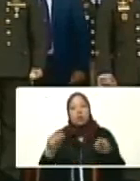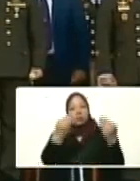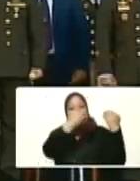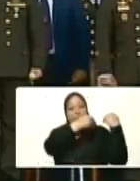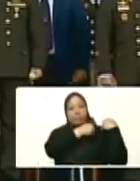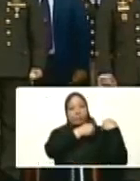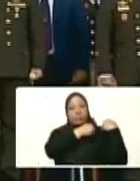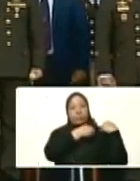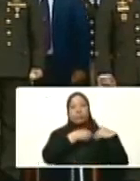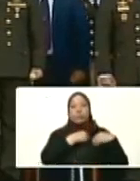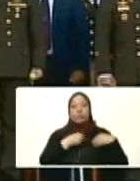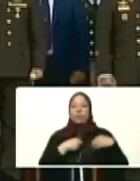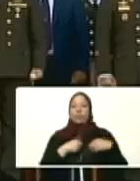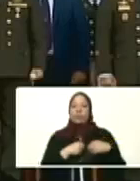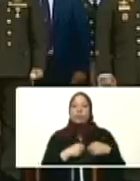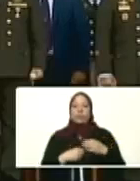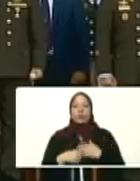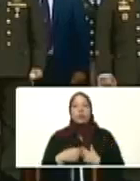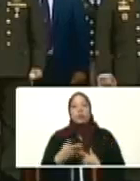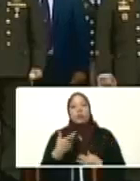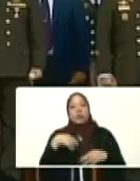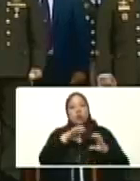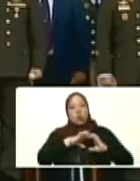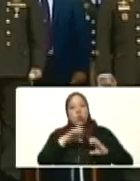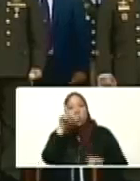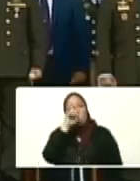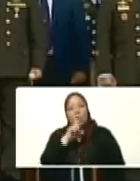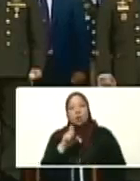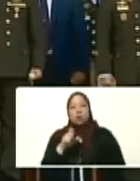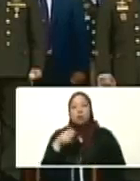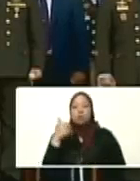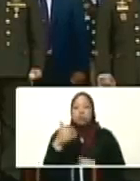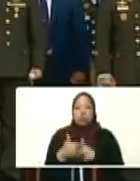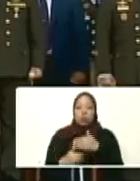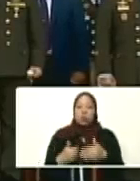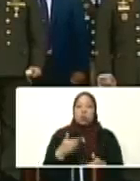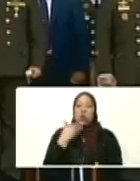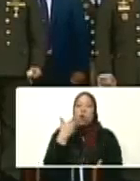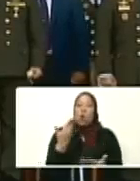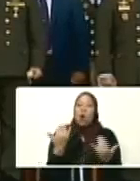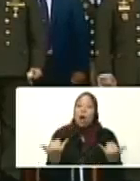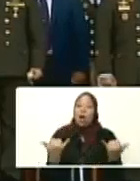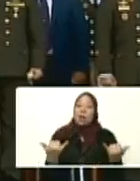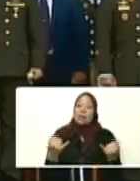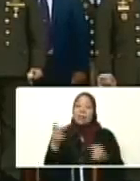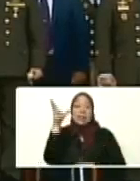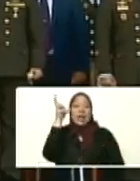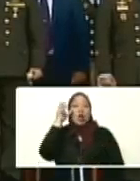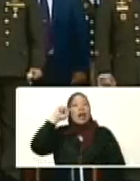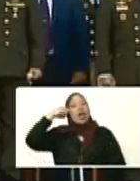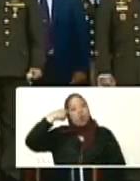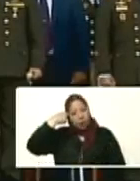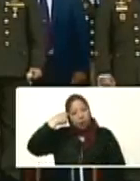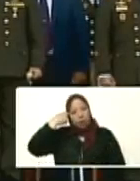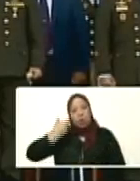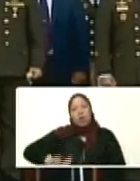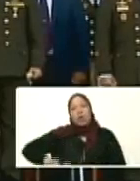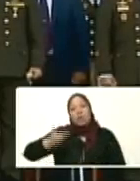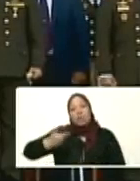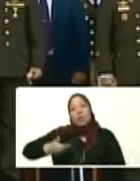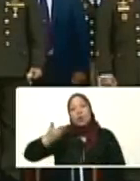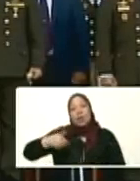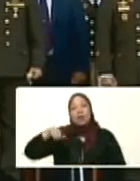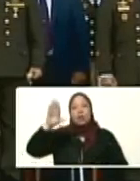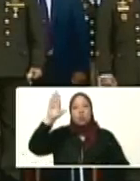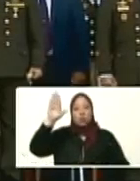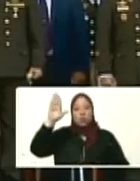por supuesto, nos quedará en el corazón de los años por venir, los grandes momentos en la academia, también el juramento